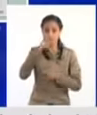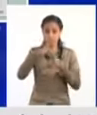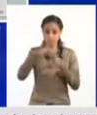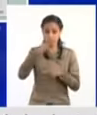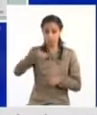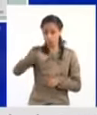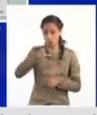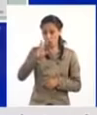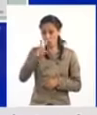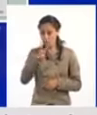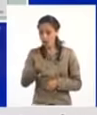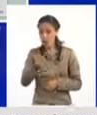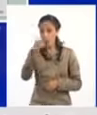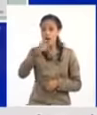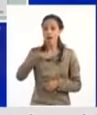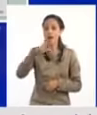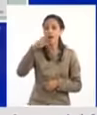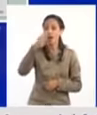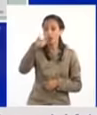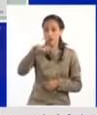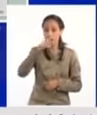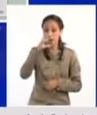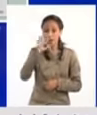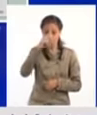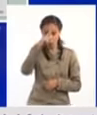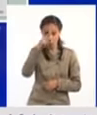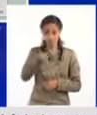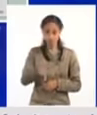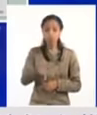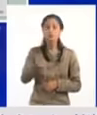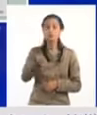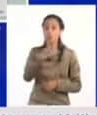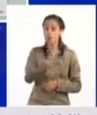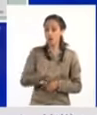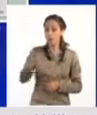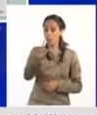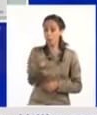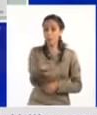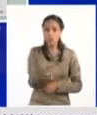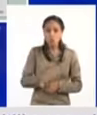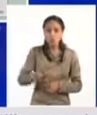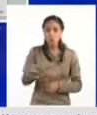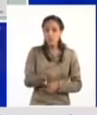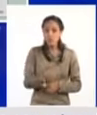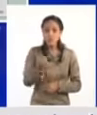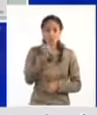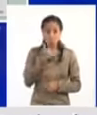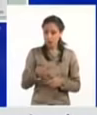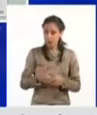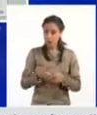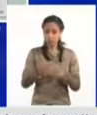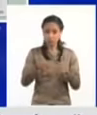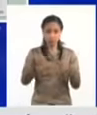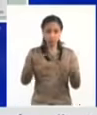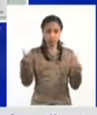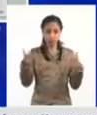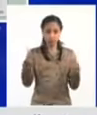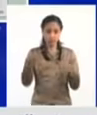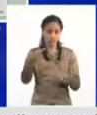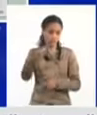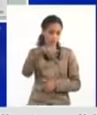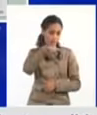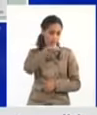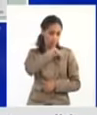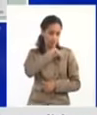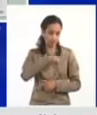Martí, Holguín y Camagüey son los municipios que en el día de ayer reportaron